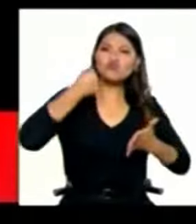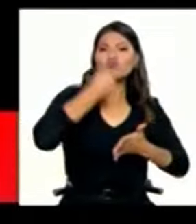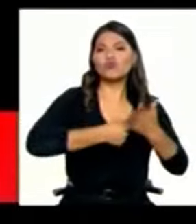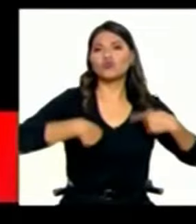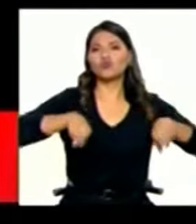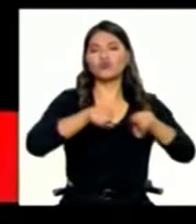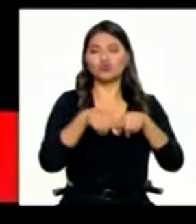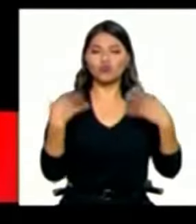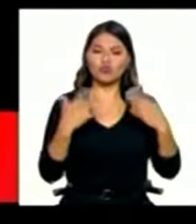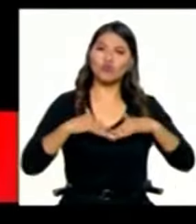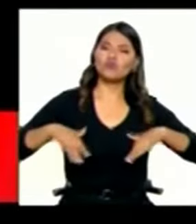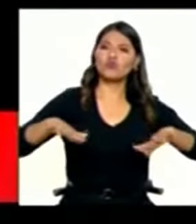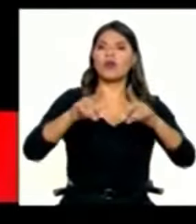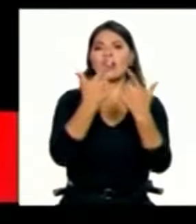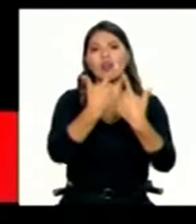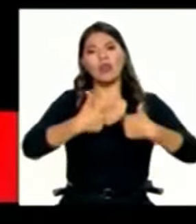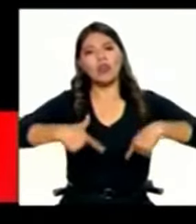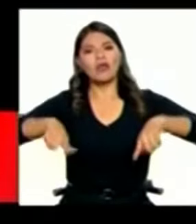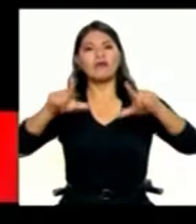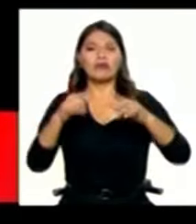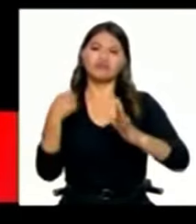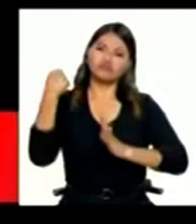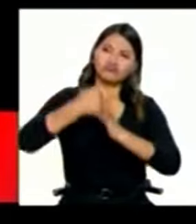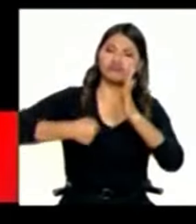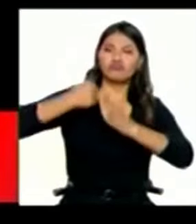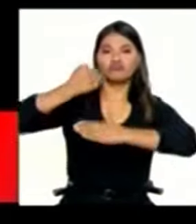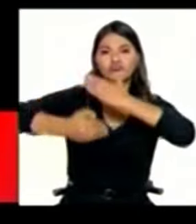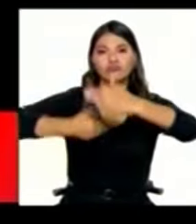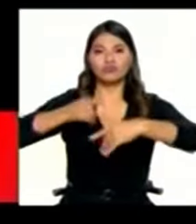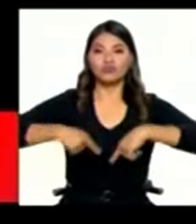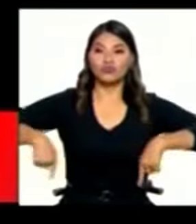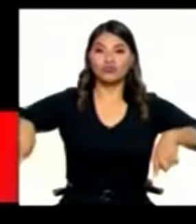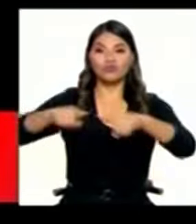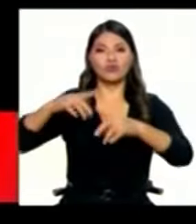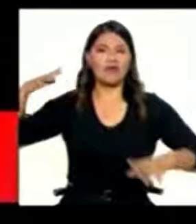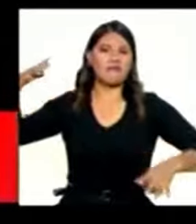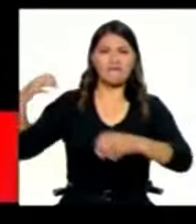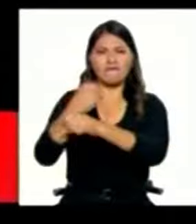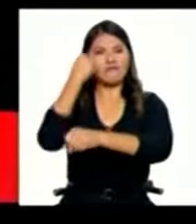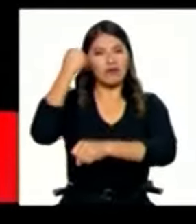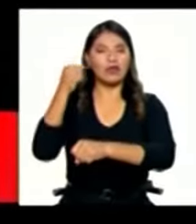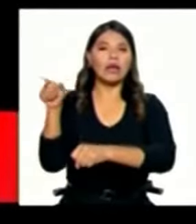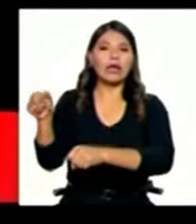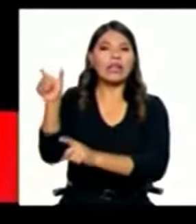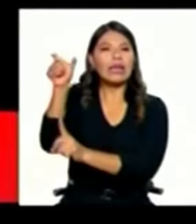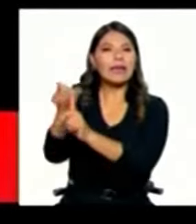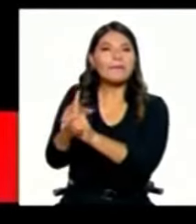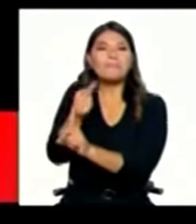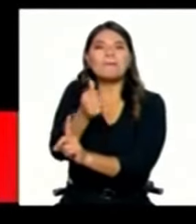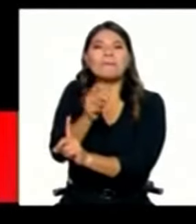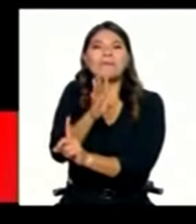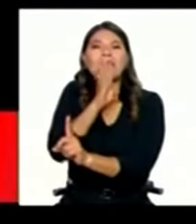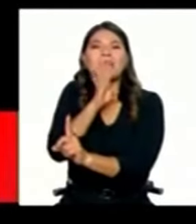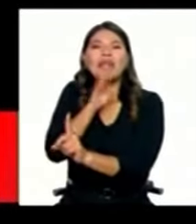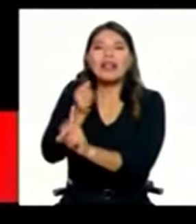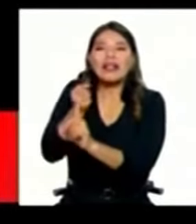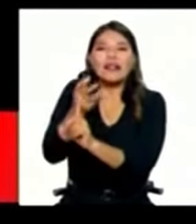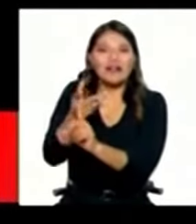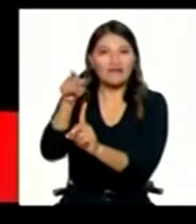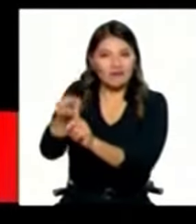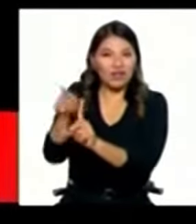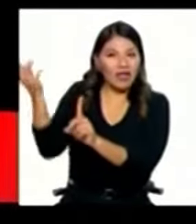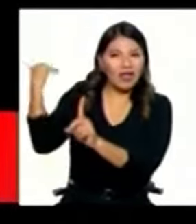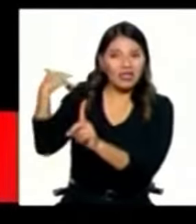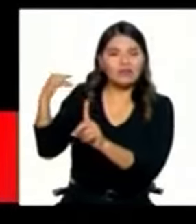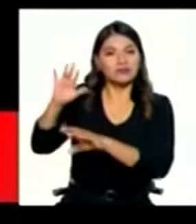y libre, fuerza nacida del pueblo hasta más allá de la victoria, dijo a los policías que lo ayudaban a ingresar a